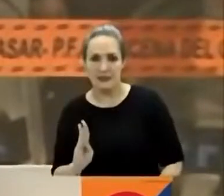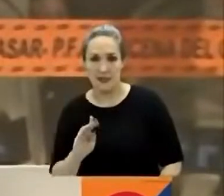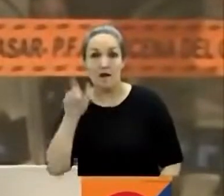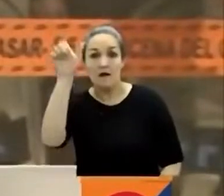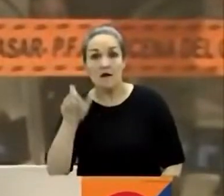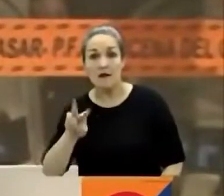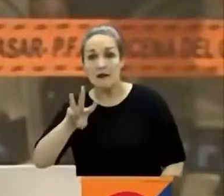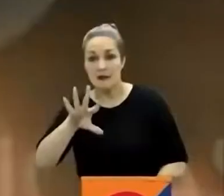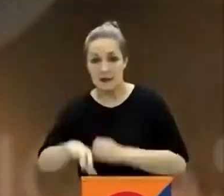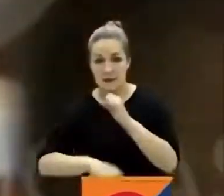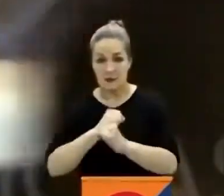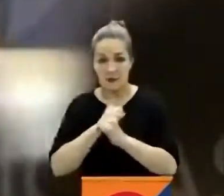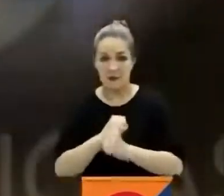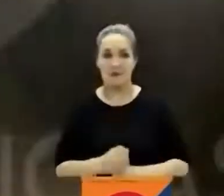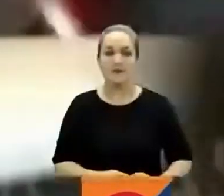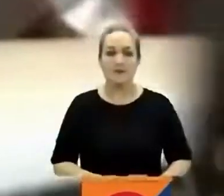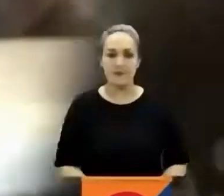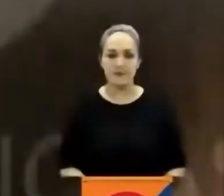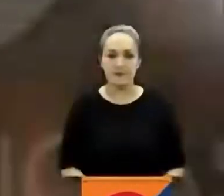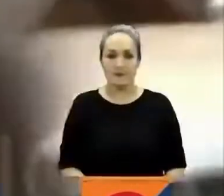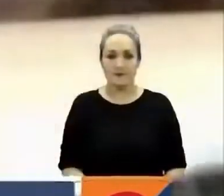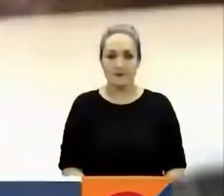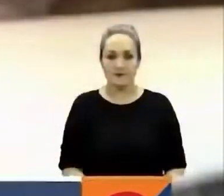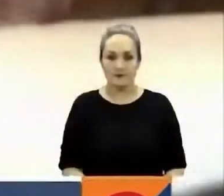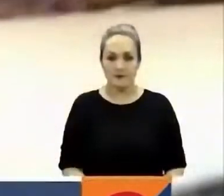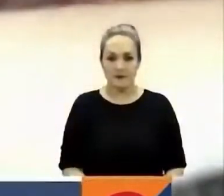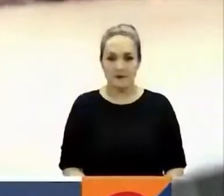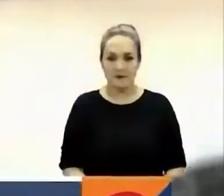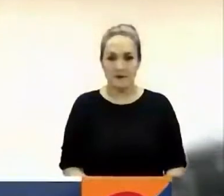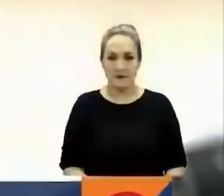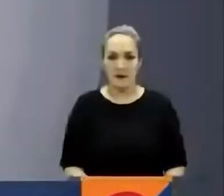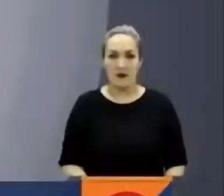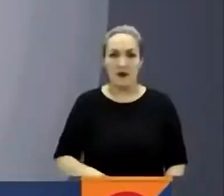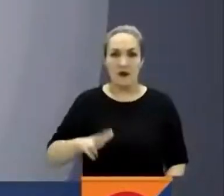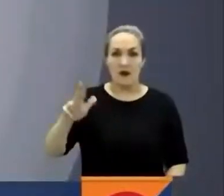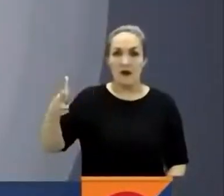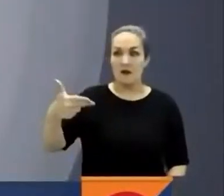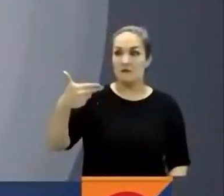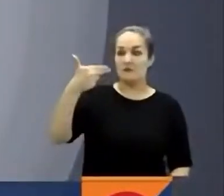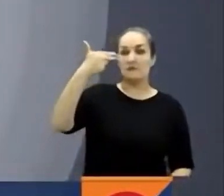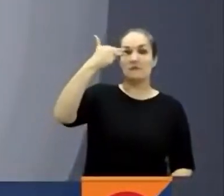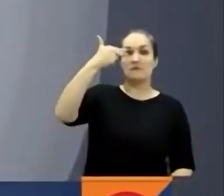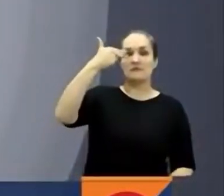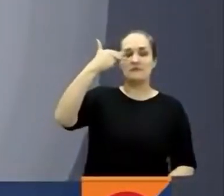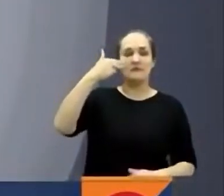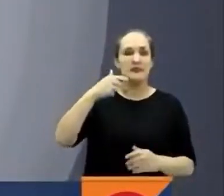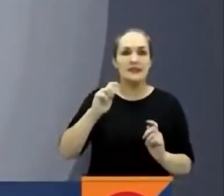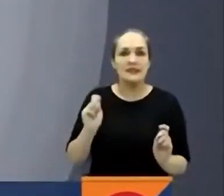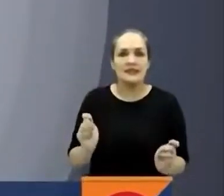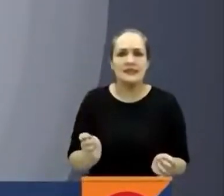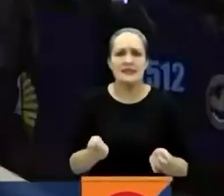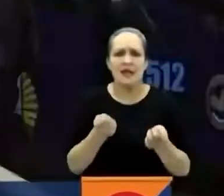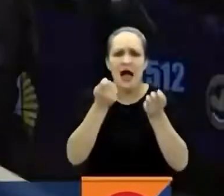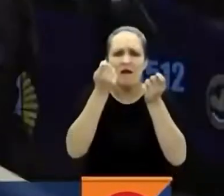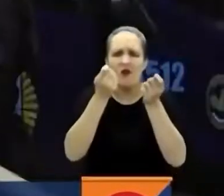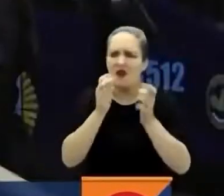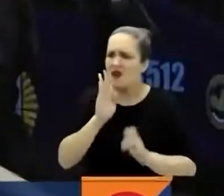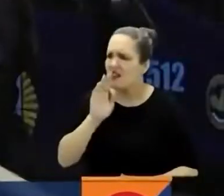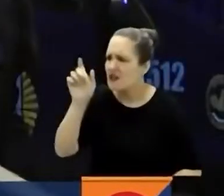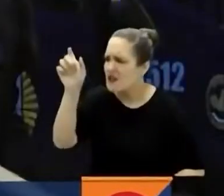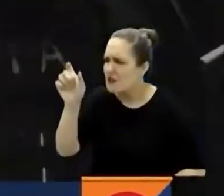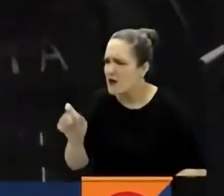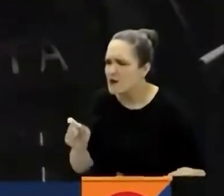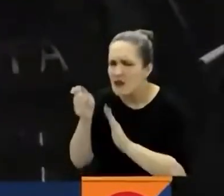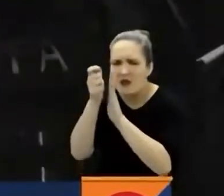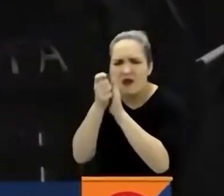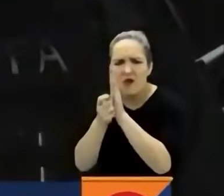años. Cuando se trata de un magnicidio, así sea uno frustrado, conocer y descifrar la minucia de sus